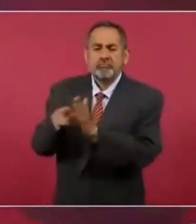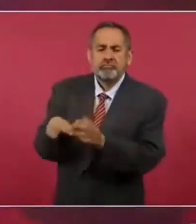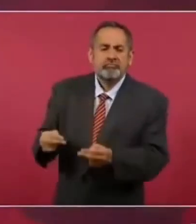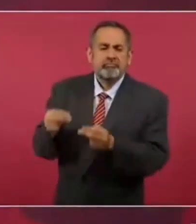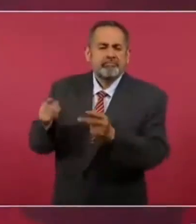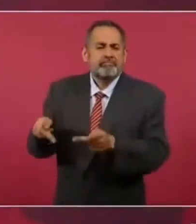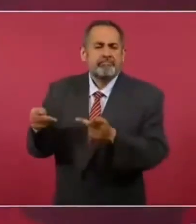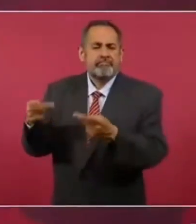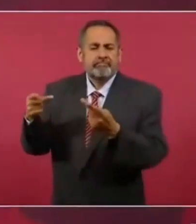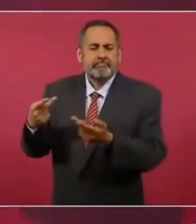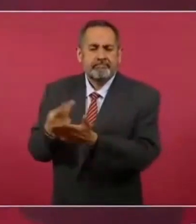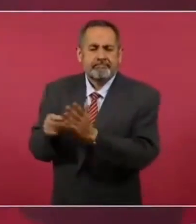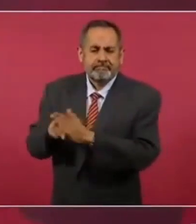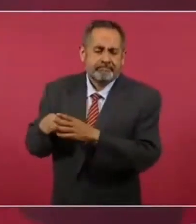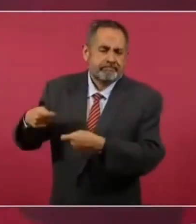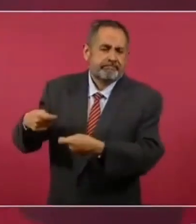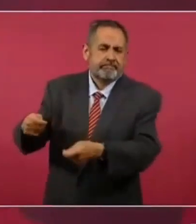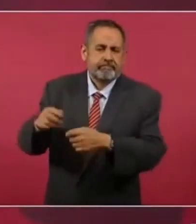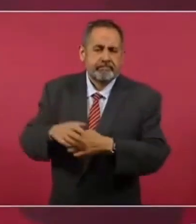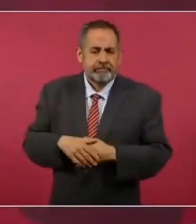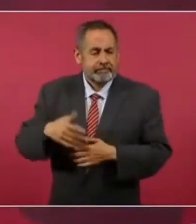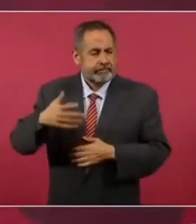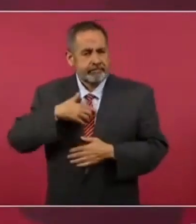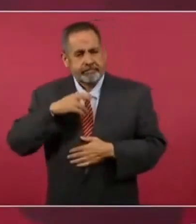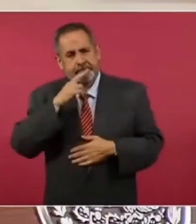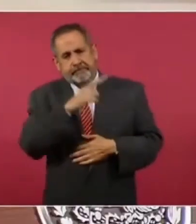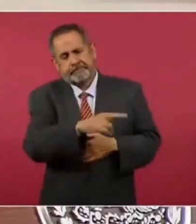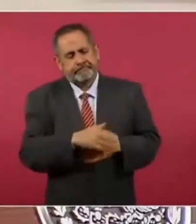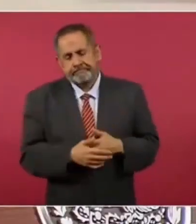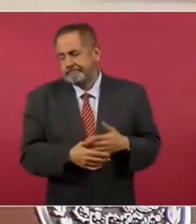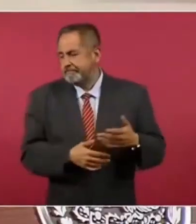plazas. Y les contesté, no,